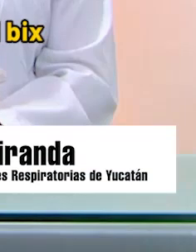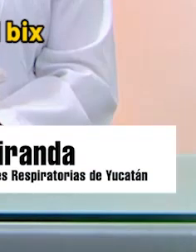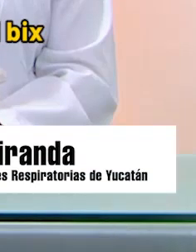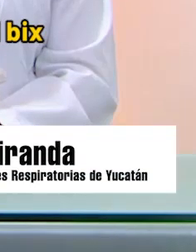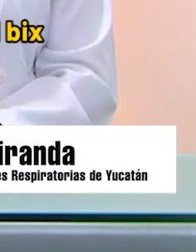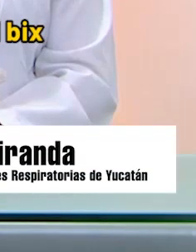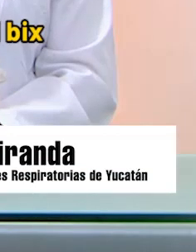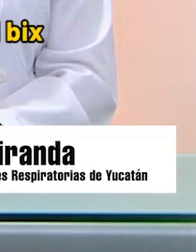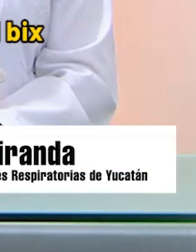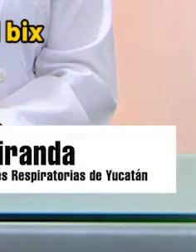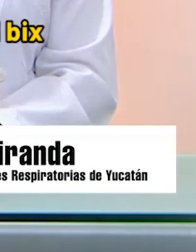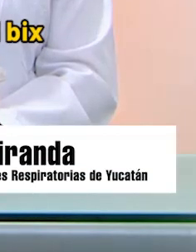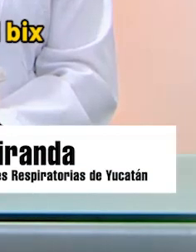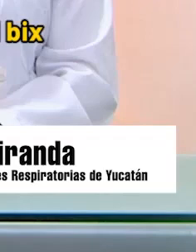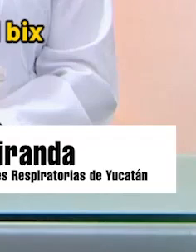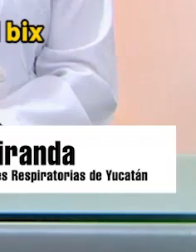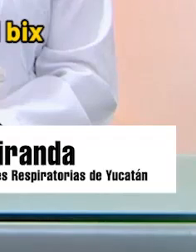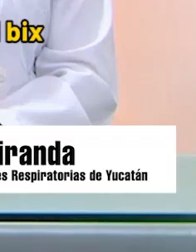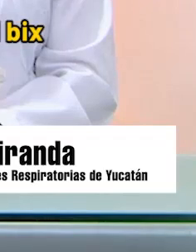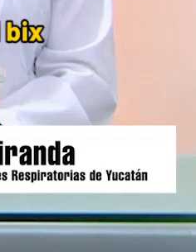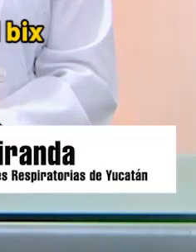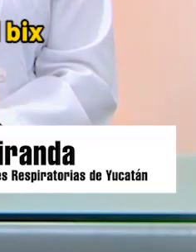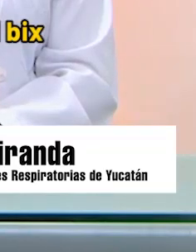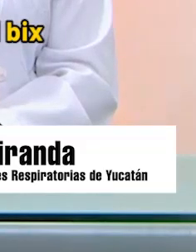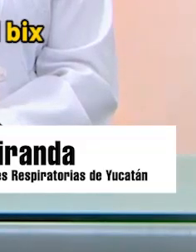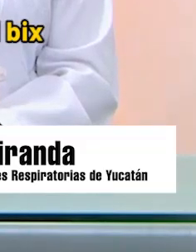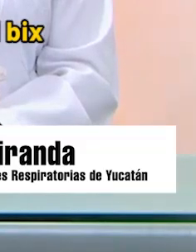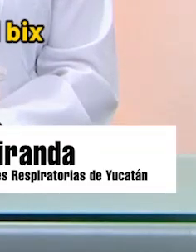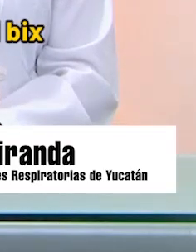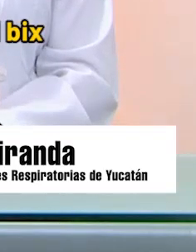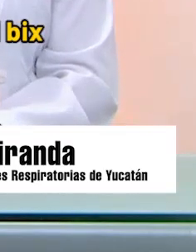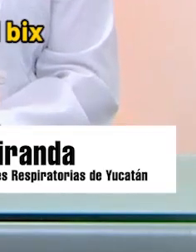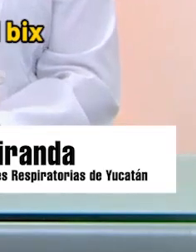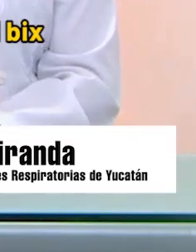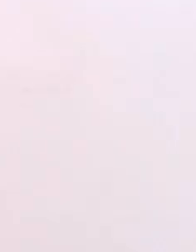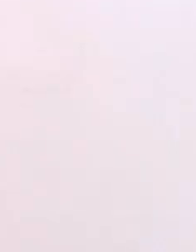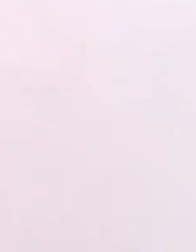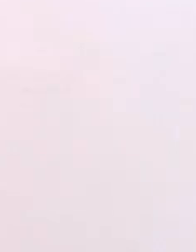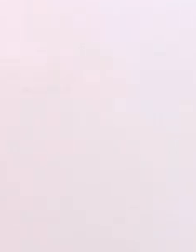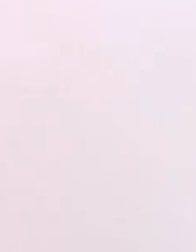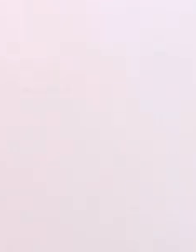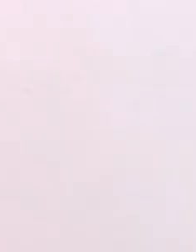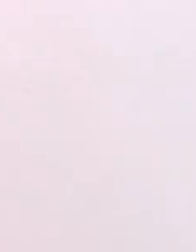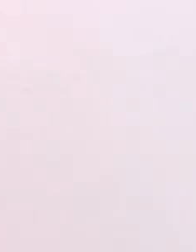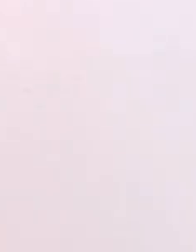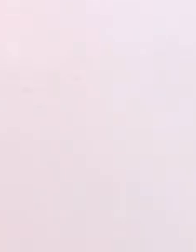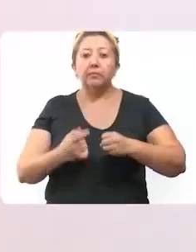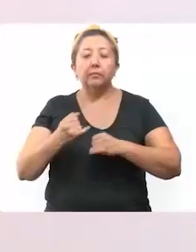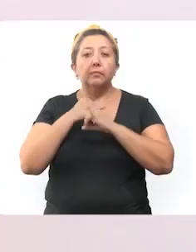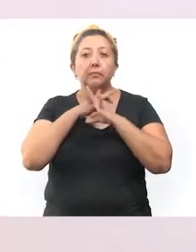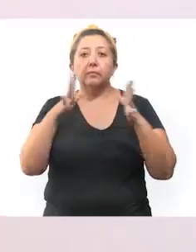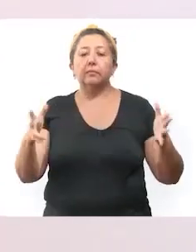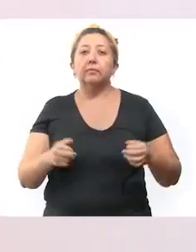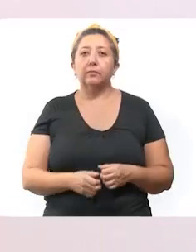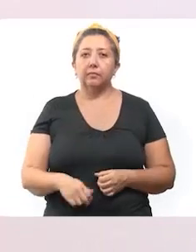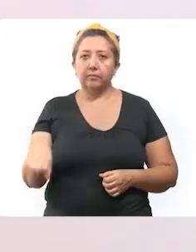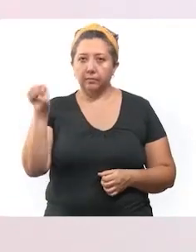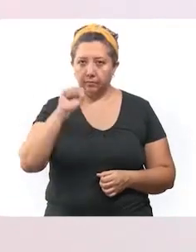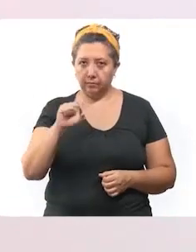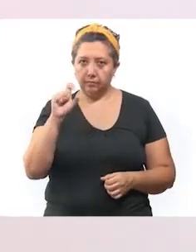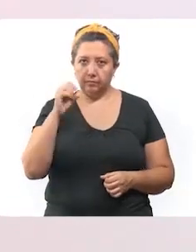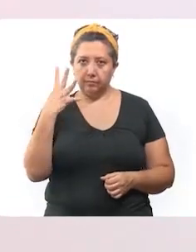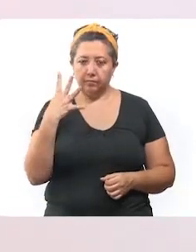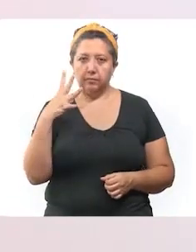Buenas tardes. Nos permitimos dar el informe diario relacionado con el COVID-19. Adelante, doctora. Gracias, doctora. Buenas tardes. Este es el parte médico de este